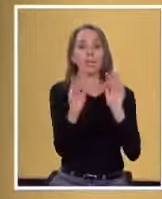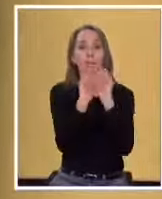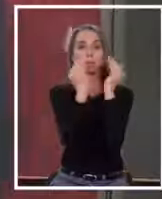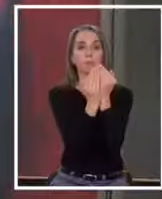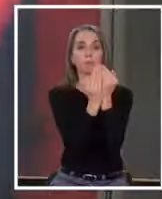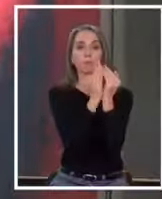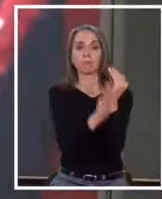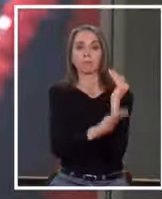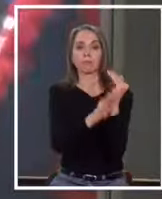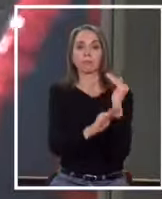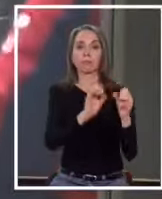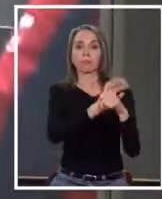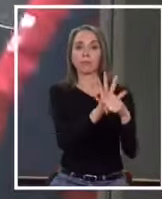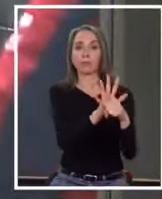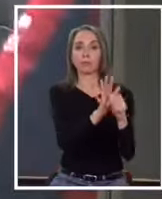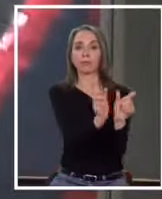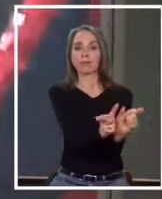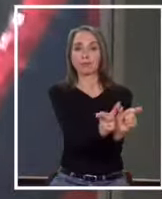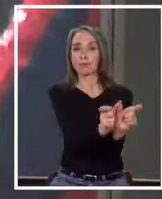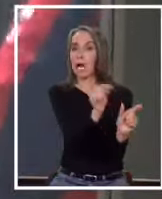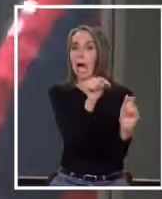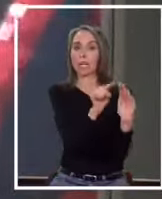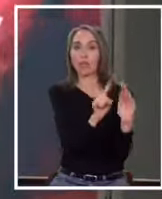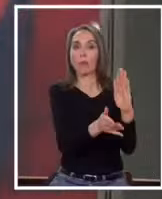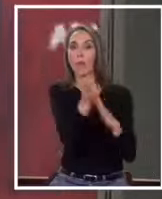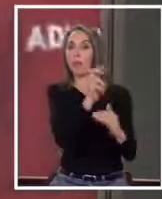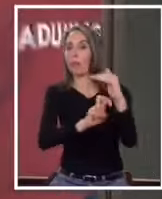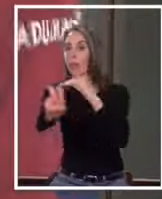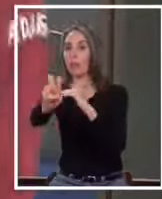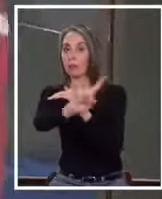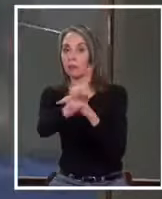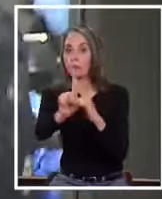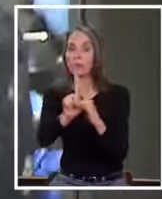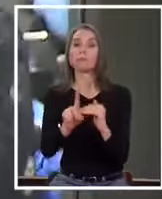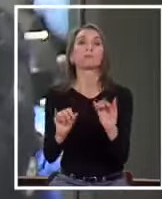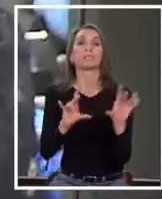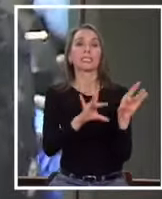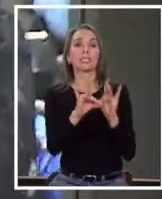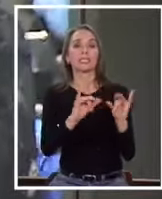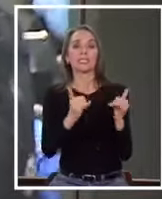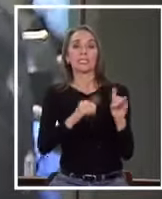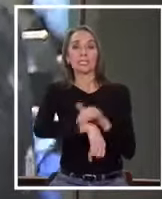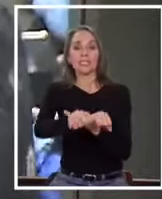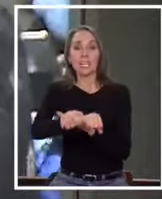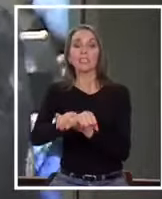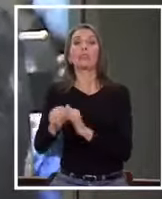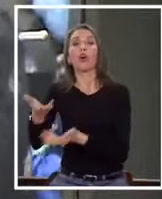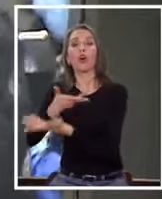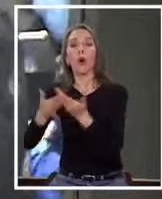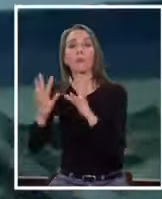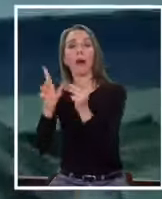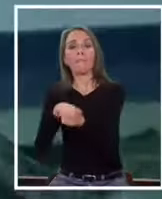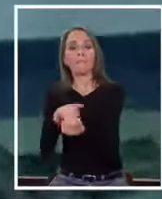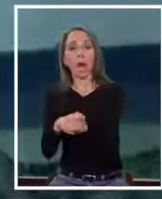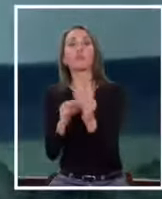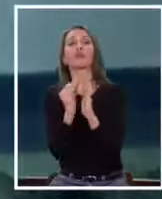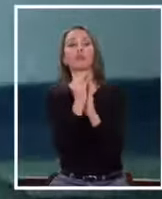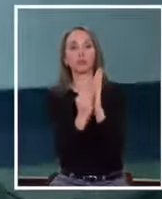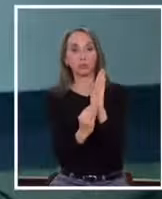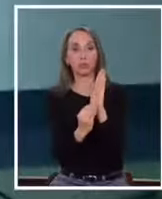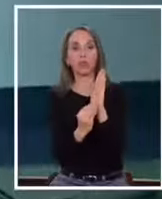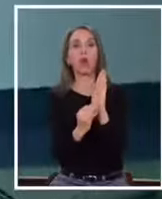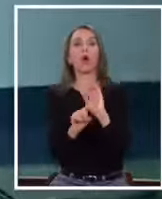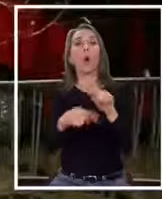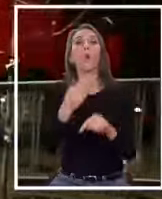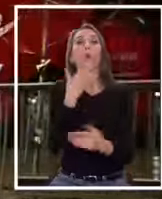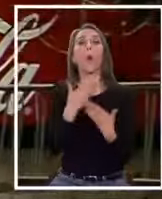burbuja sanitaria. Reitero, la selección chilena va a poder compartir con familiares. Eso está establecido los